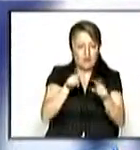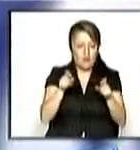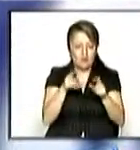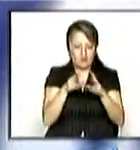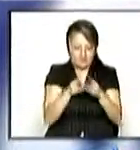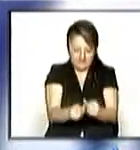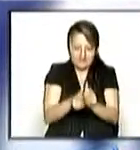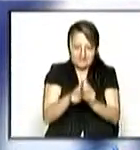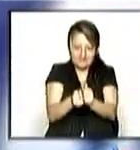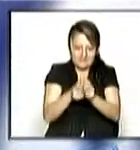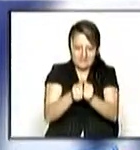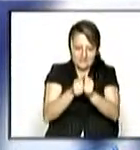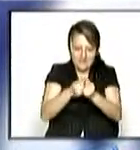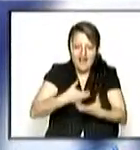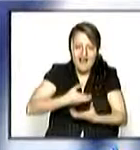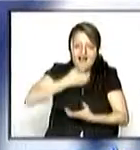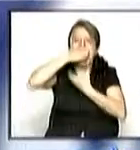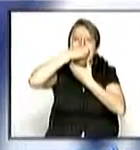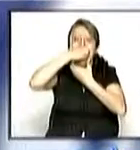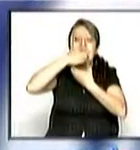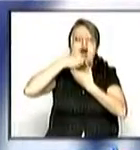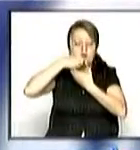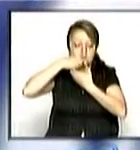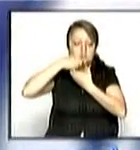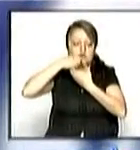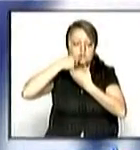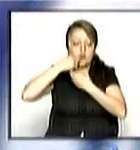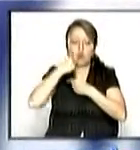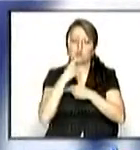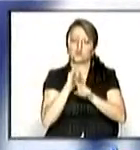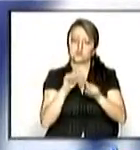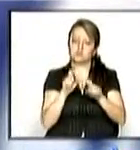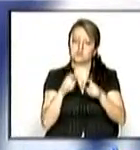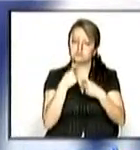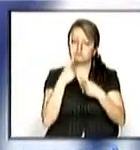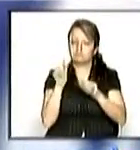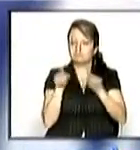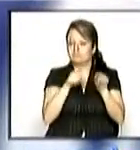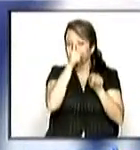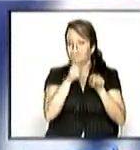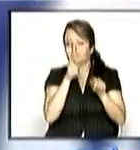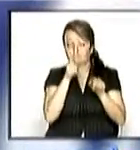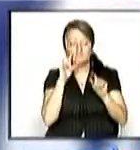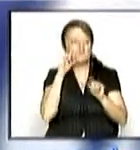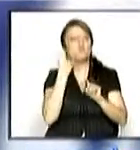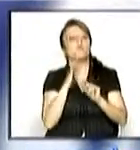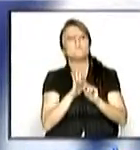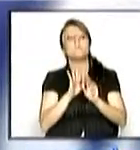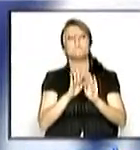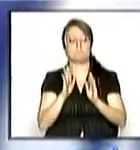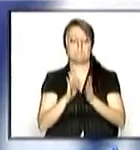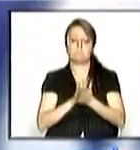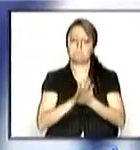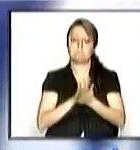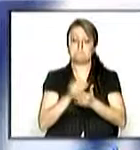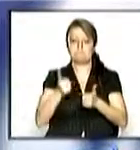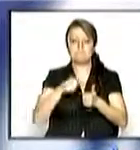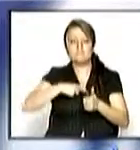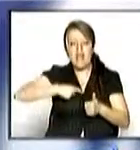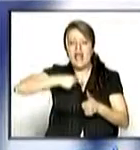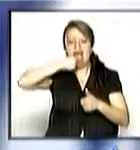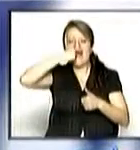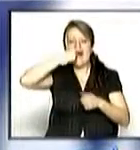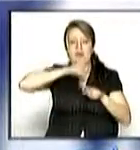formarlos, la pasta, es muy alergénica a las mucosas. Hay pacientes que se les colocan las prótesis totales y generan